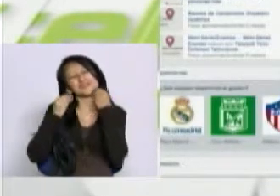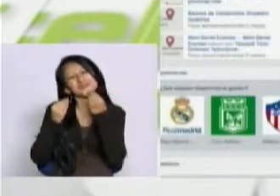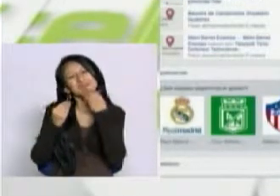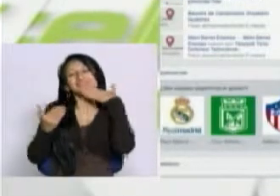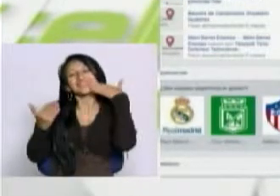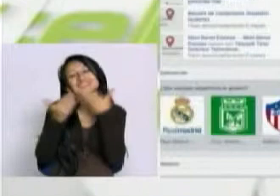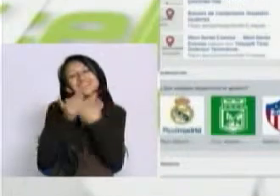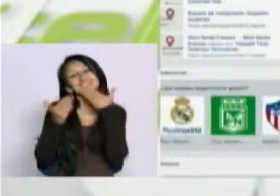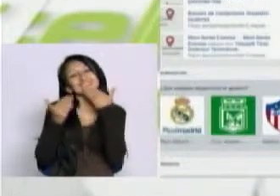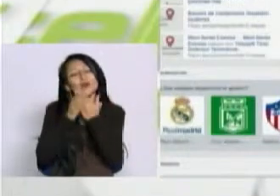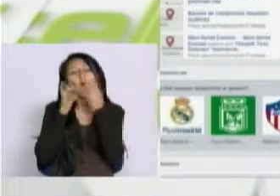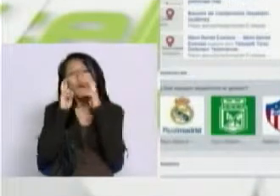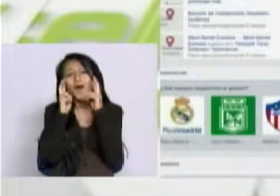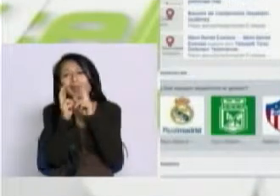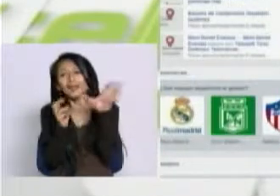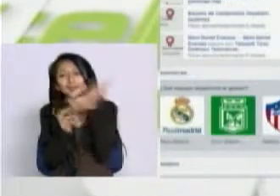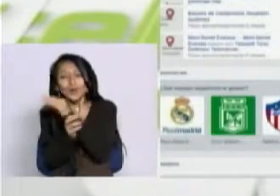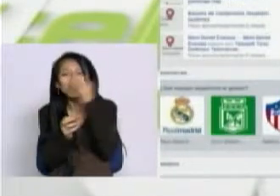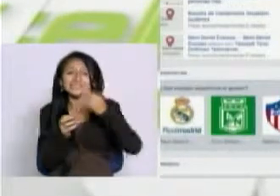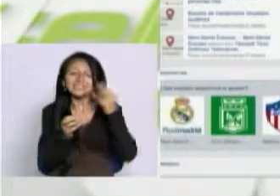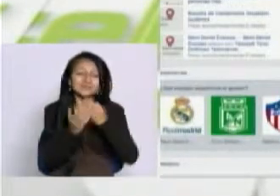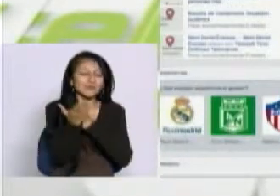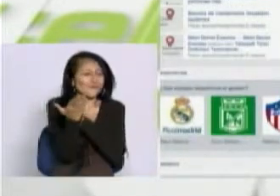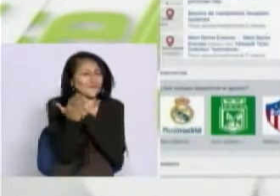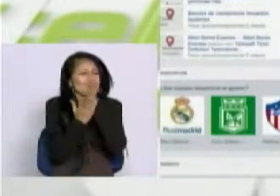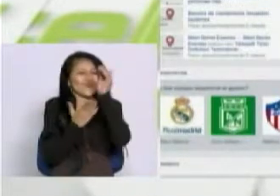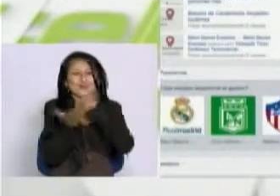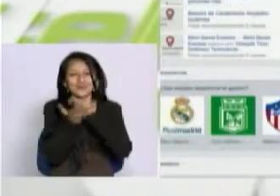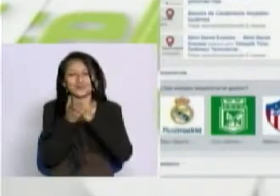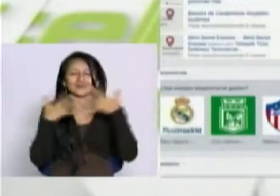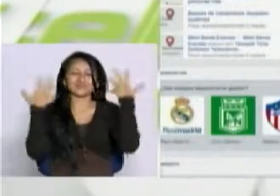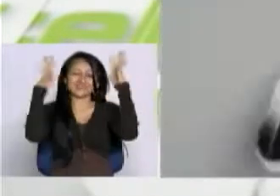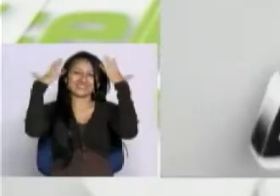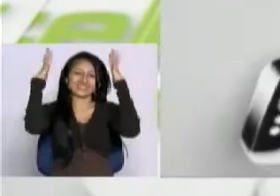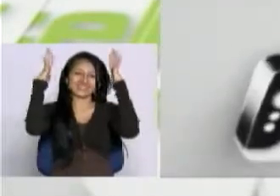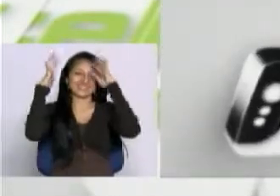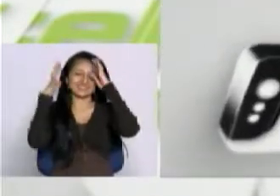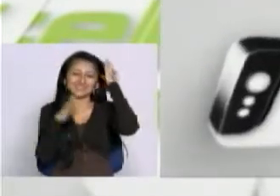gracias. Ojalá la programación siempre fuera así. ¡Felicidades!